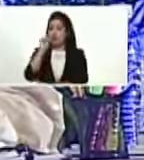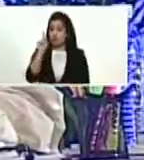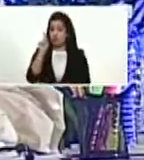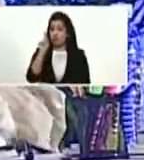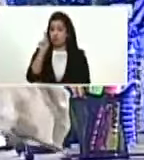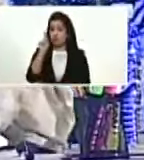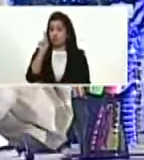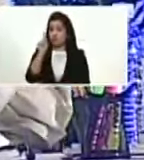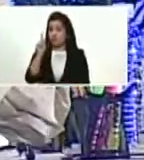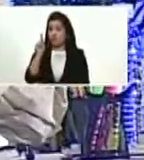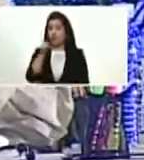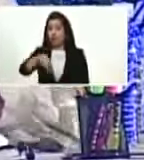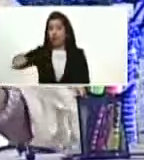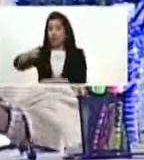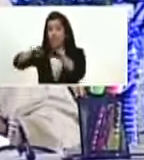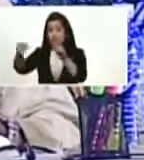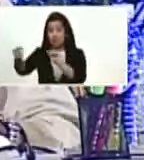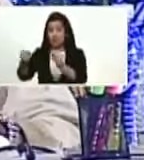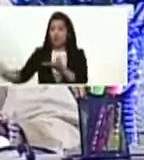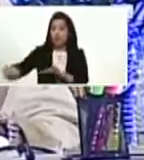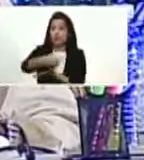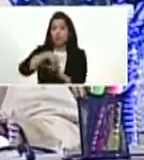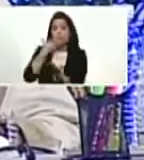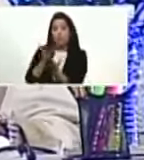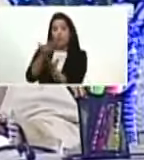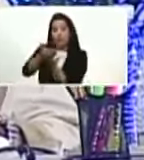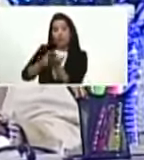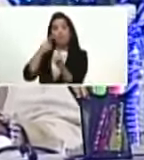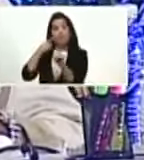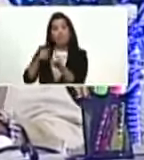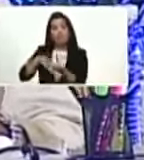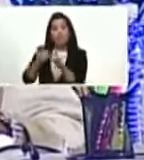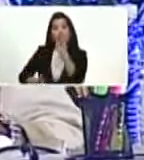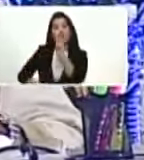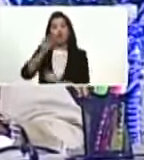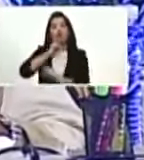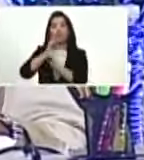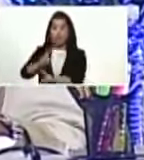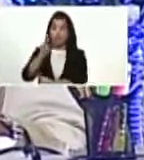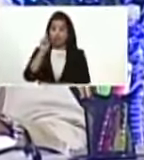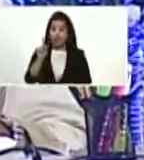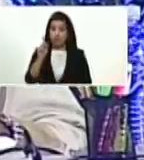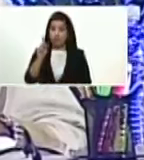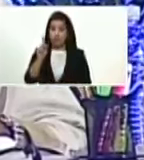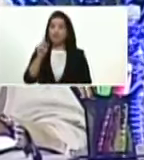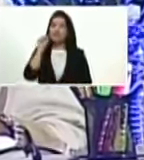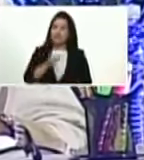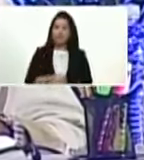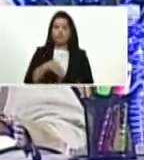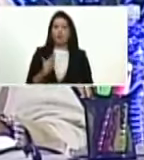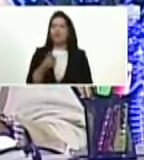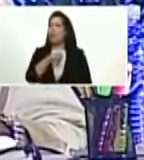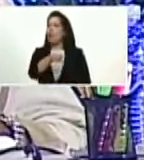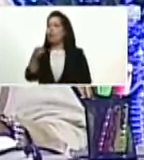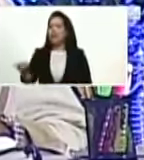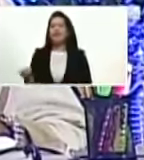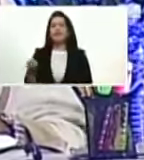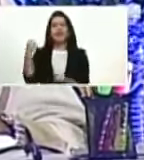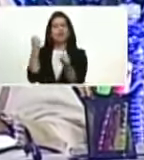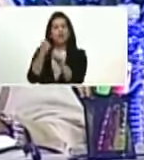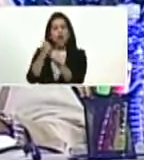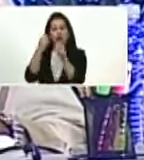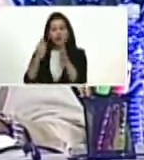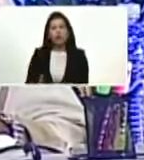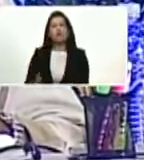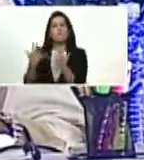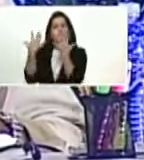Y demostrar algo que tenemos que demostrar y podemos hacerlo. La clase obrera,